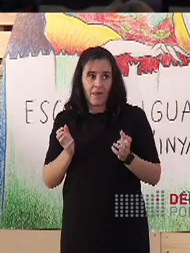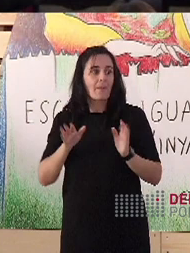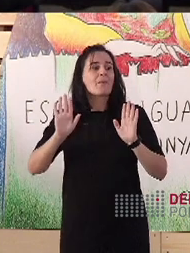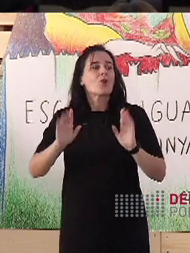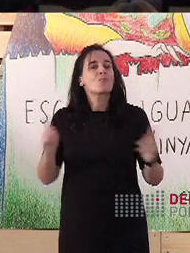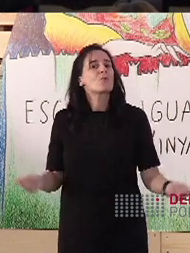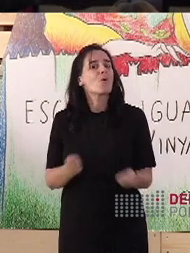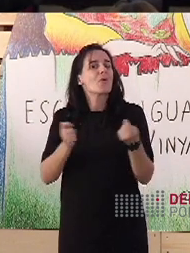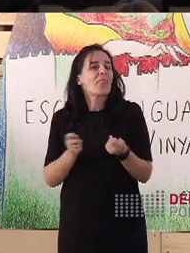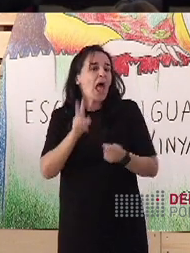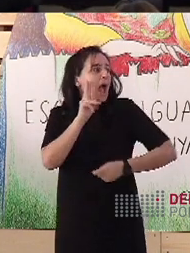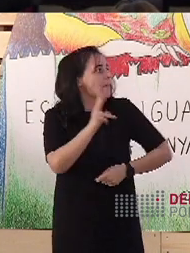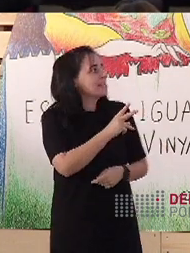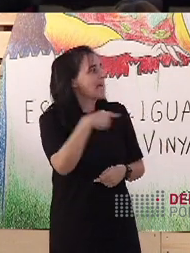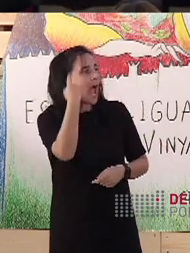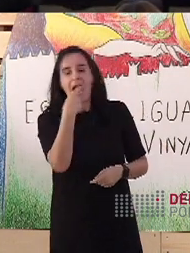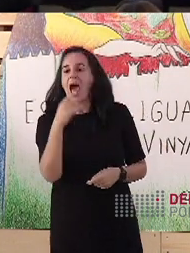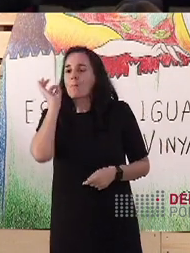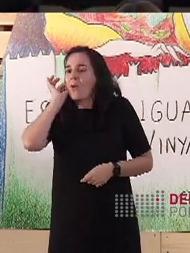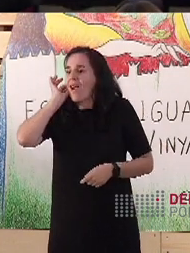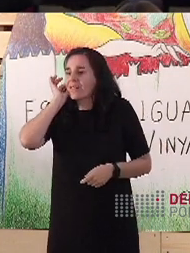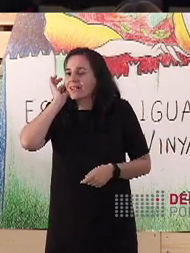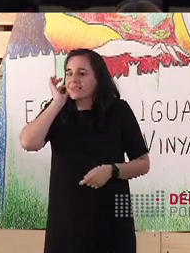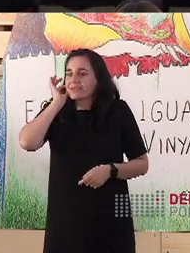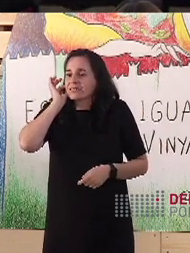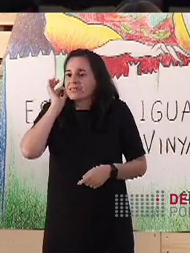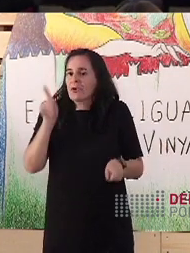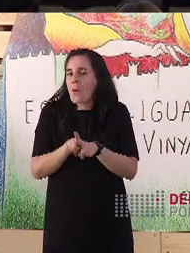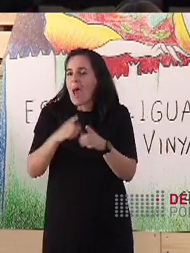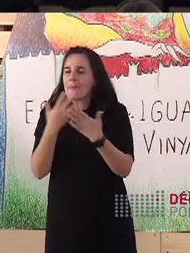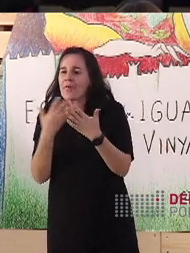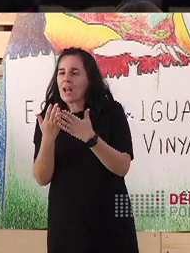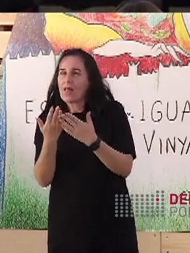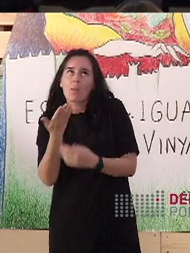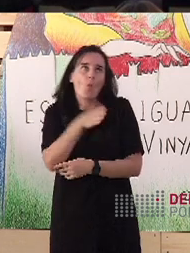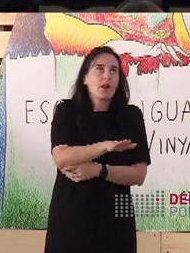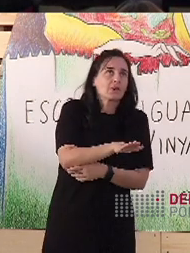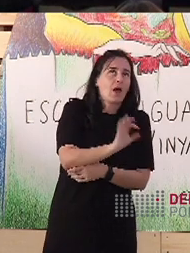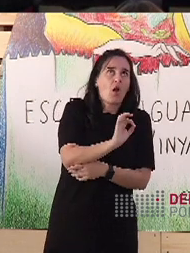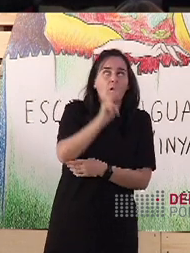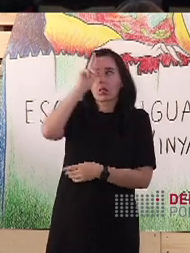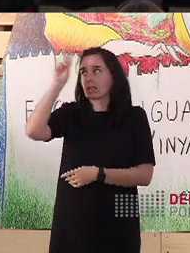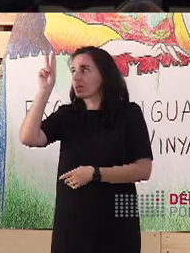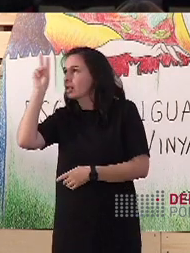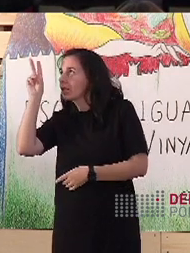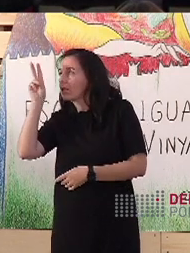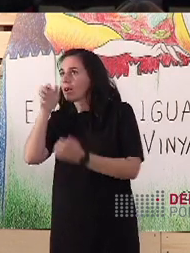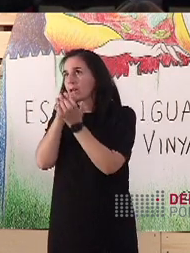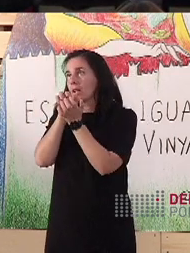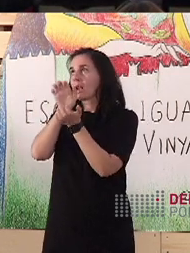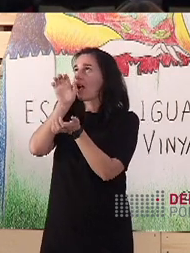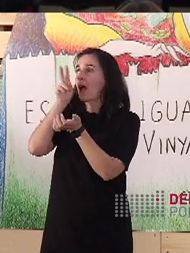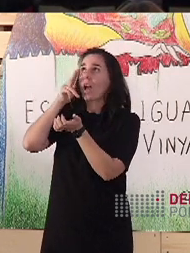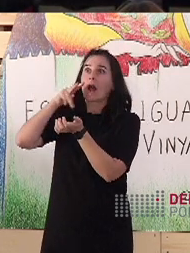Las dos, fijaros en la cara de las dos mujeres. De nuevo, esa mezcla entre muerta e ida, la boca entreabierta mirando